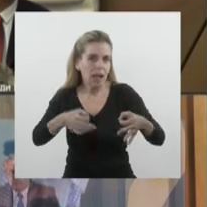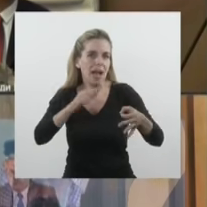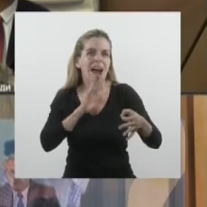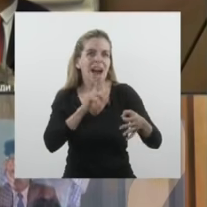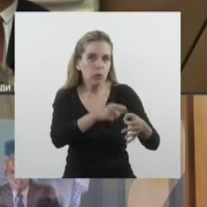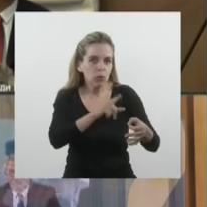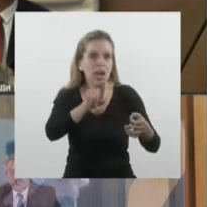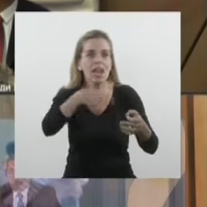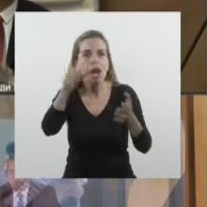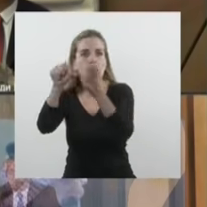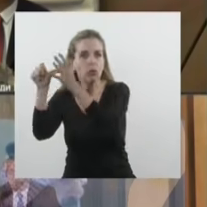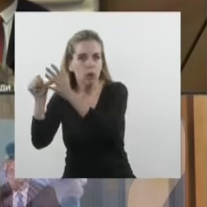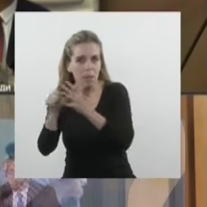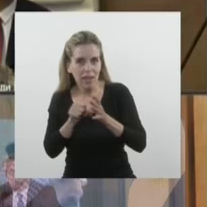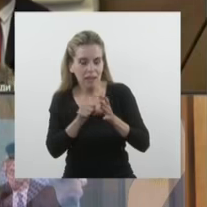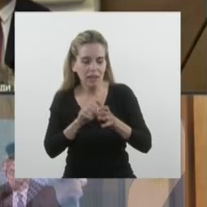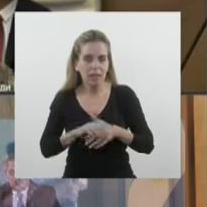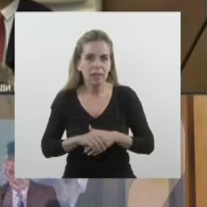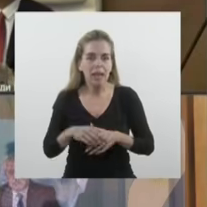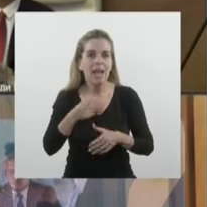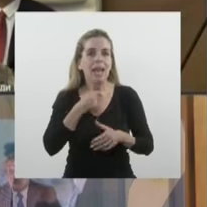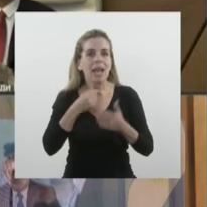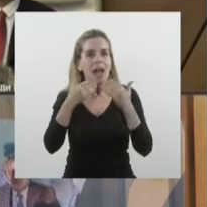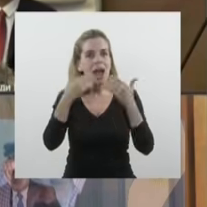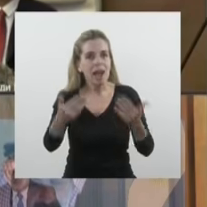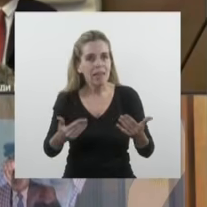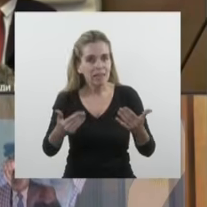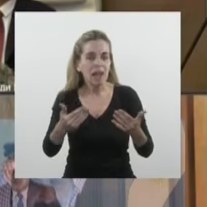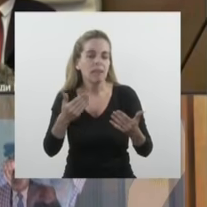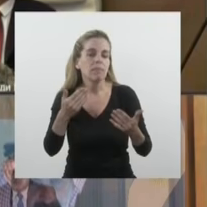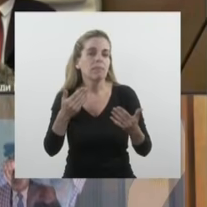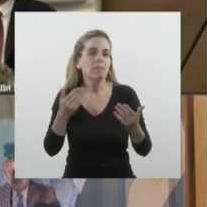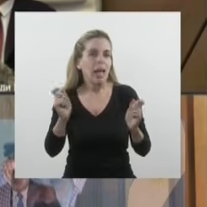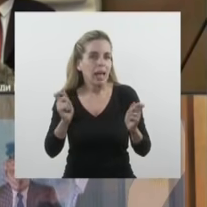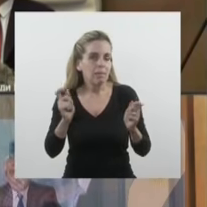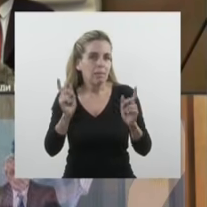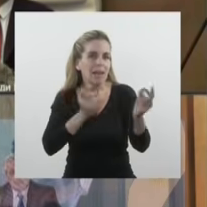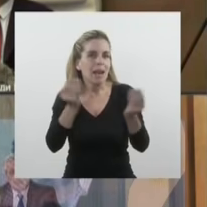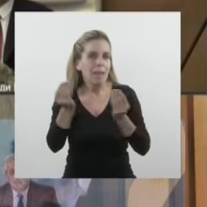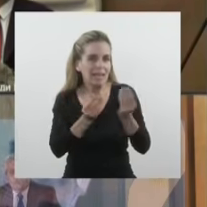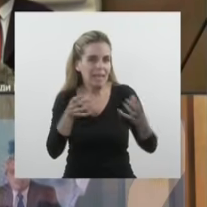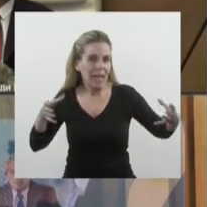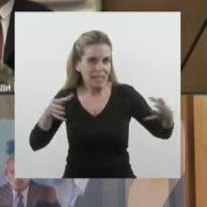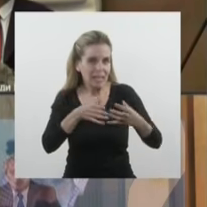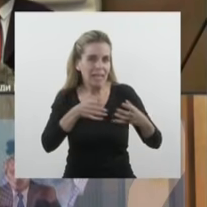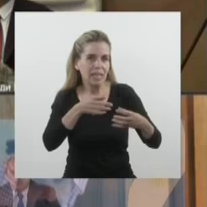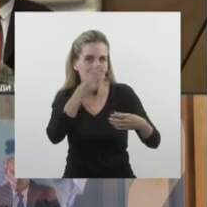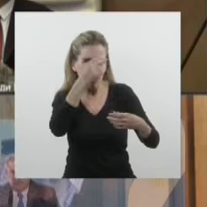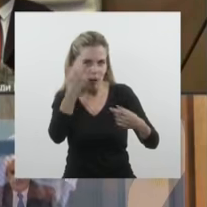a otros países quería agradecer a los representantes de la compañías farmacéuticas